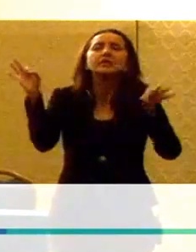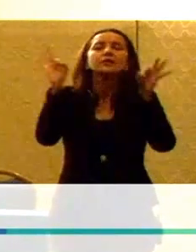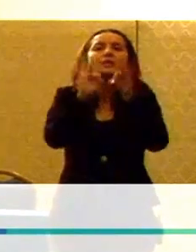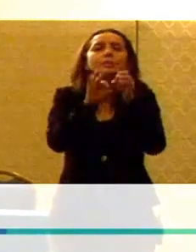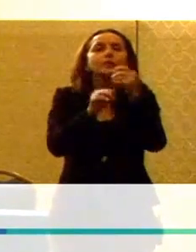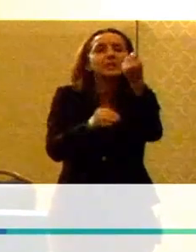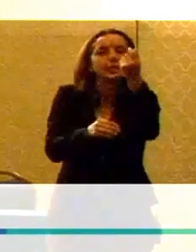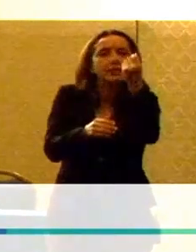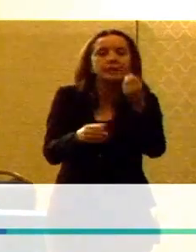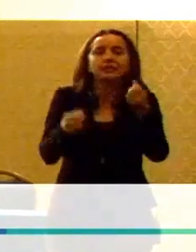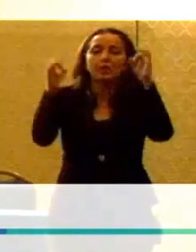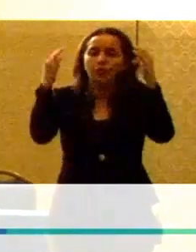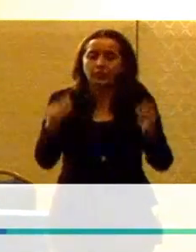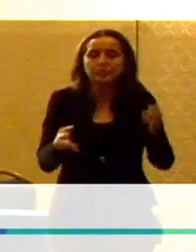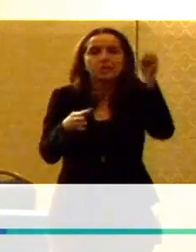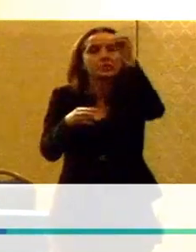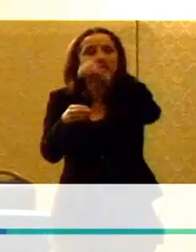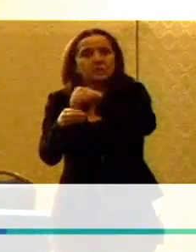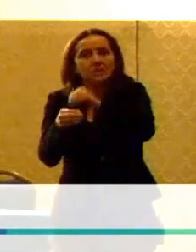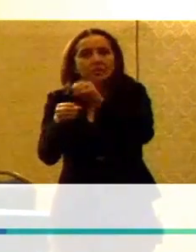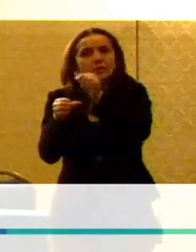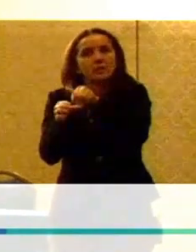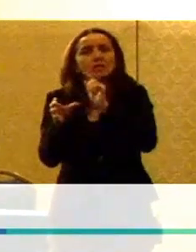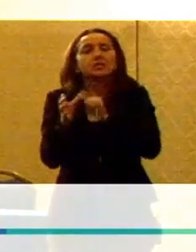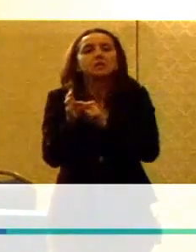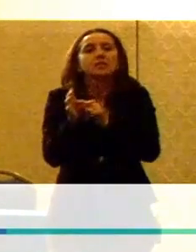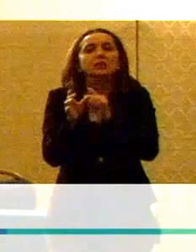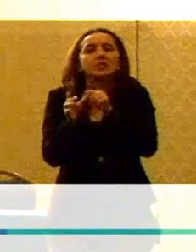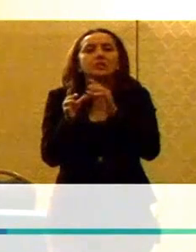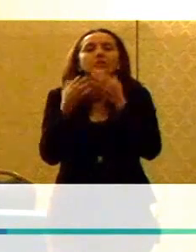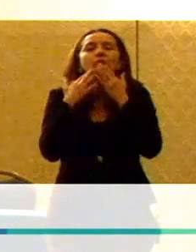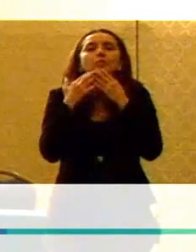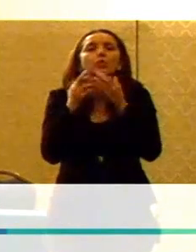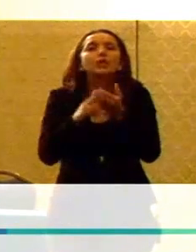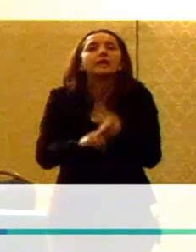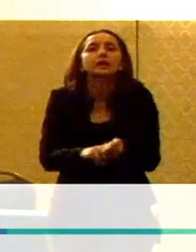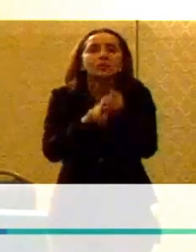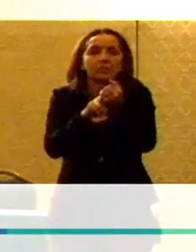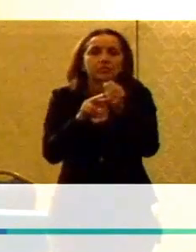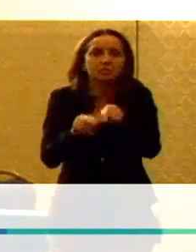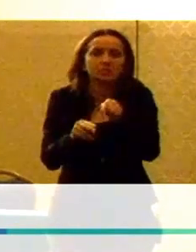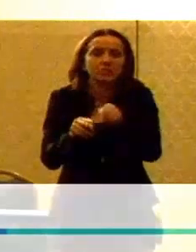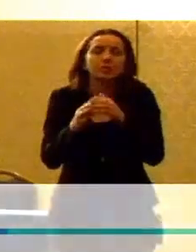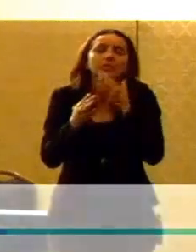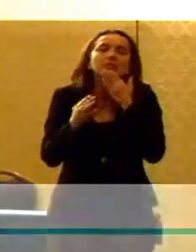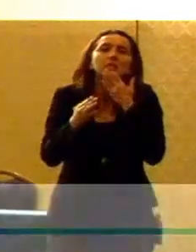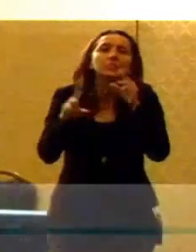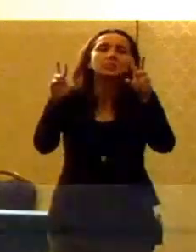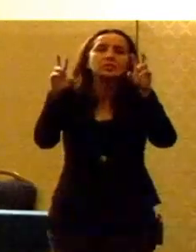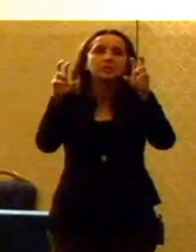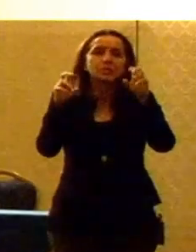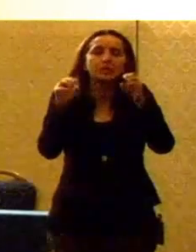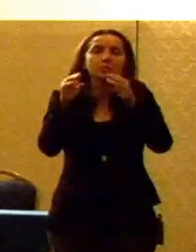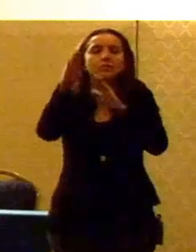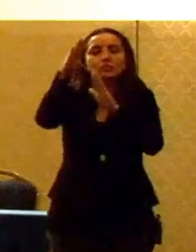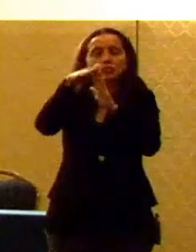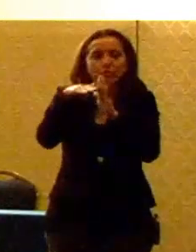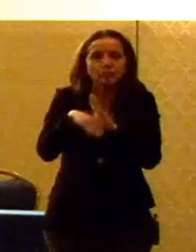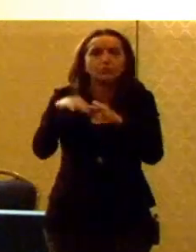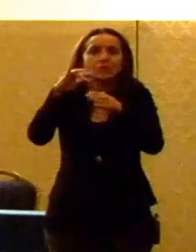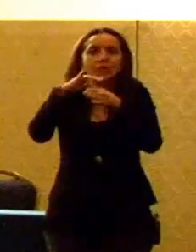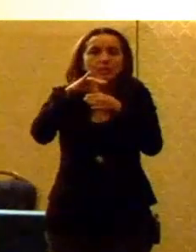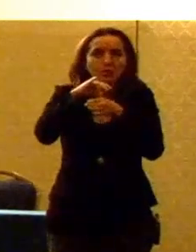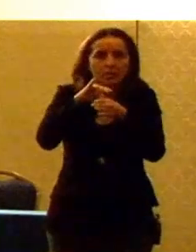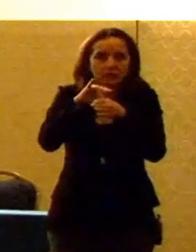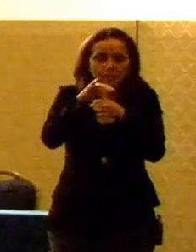inversión o de dedicar recursos en inversión pública considerando el tema de reducción de riesgos. Sin embargo, a veces para